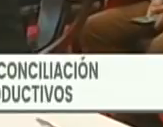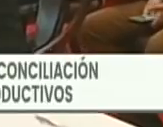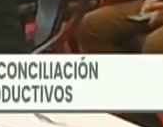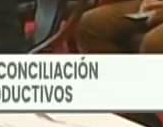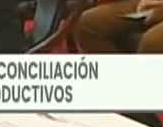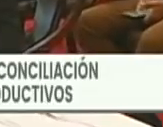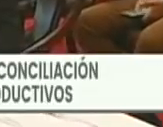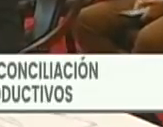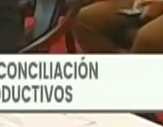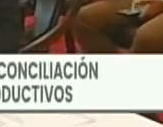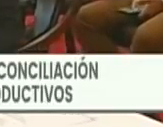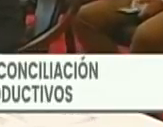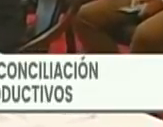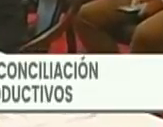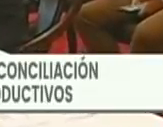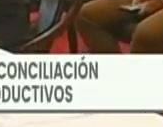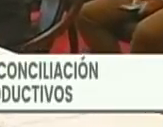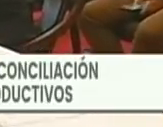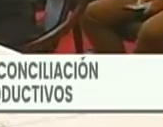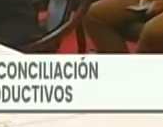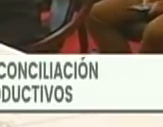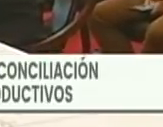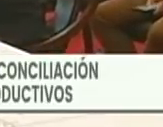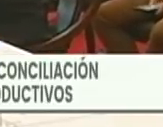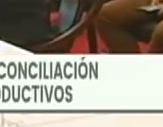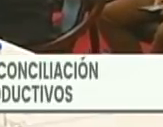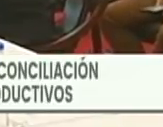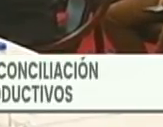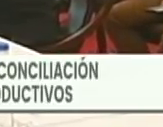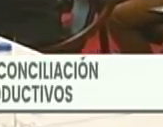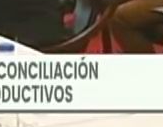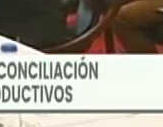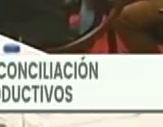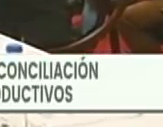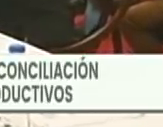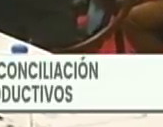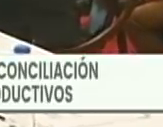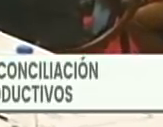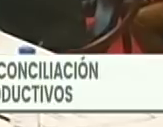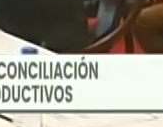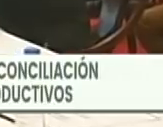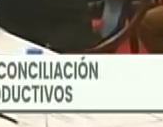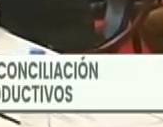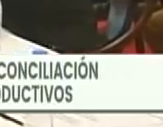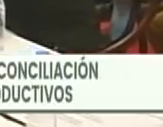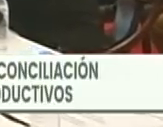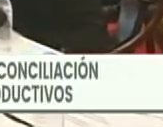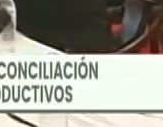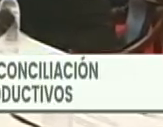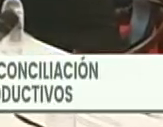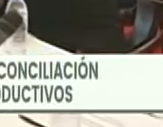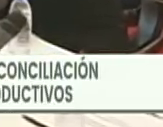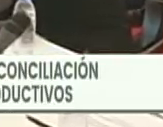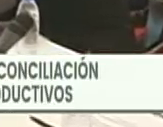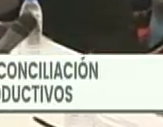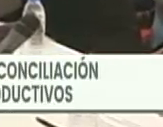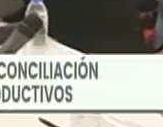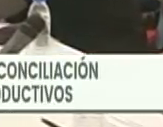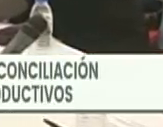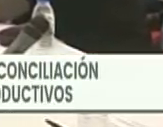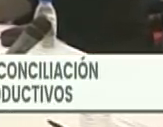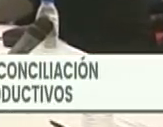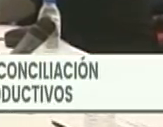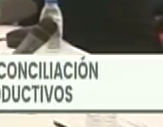que decretara la creación de una secretaría de gobierno para el agua en su exclusividad o un